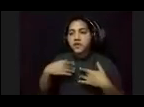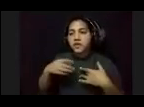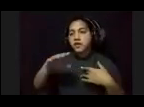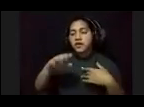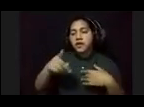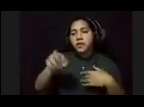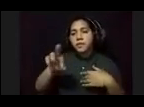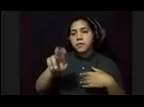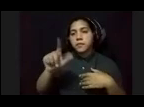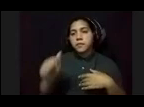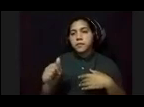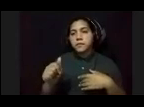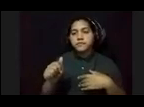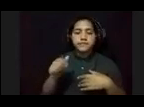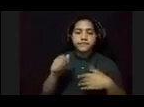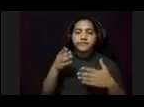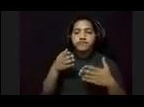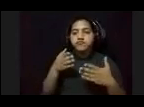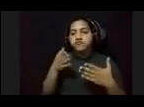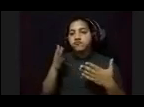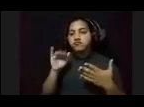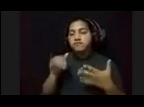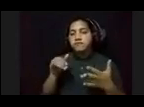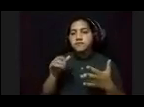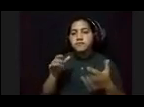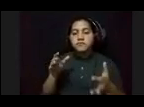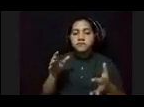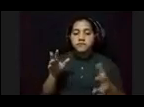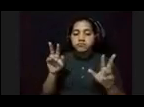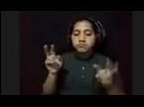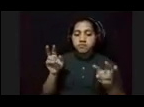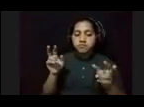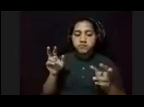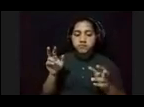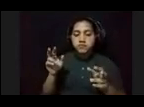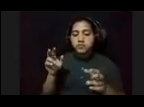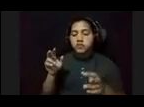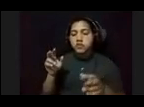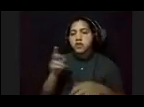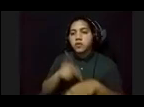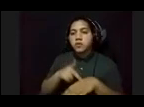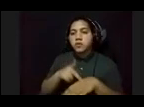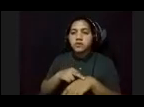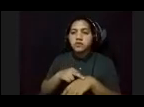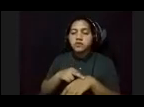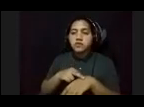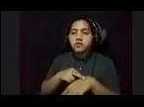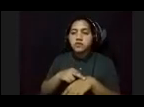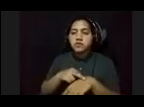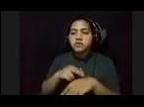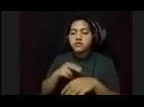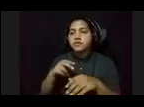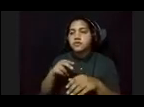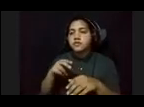Siguiendo esta línea, y según la publicación, el Puerto Rico Journal of Public Health and Tropical